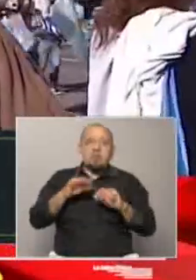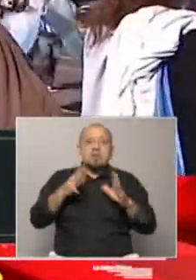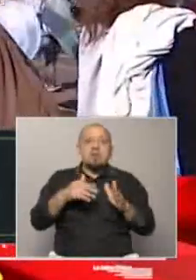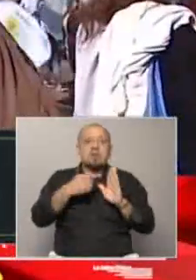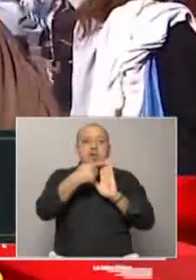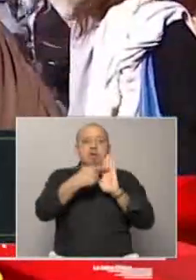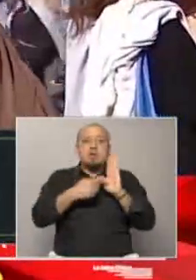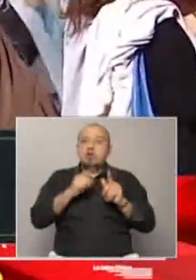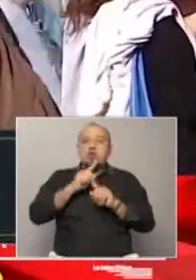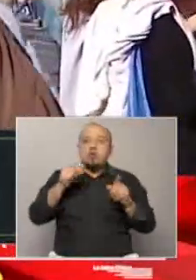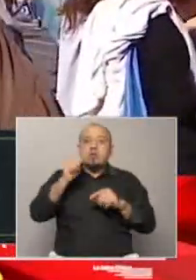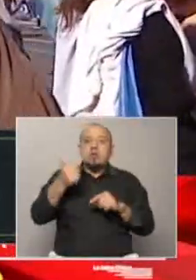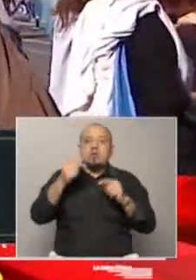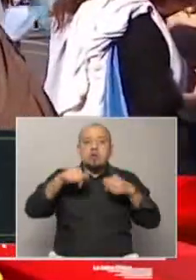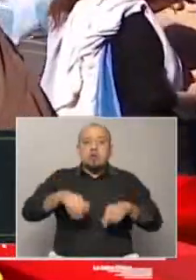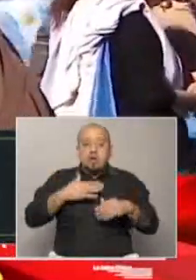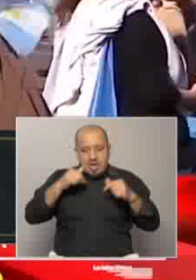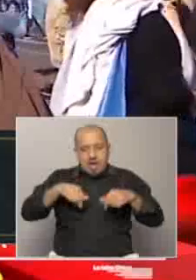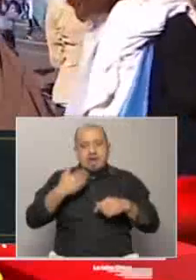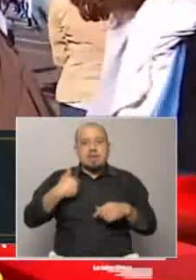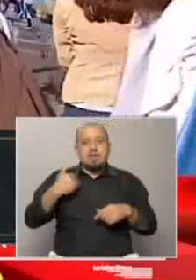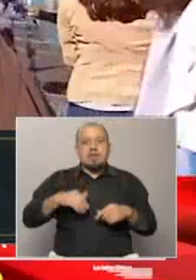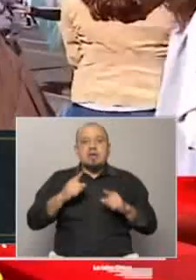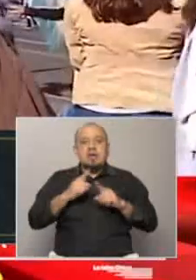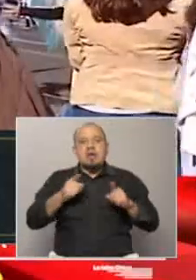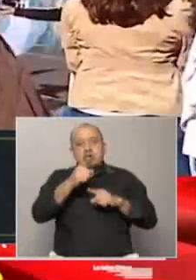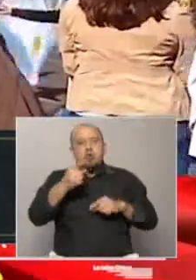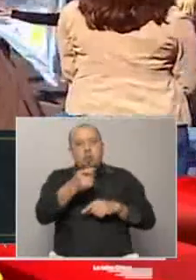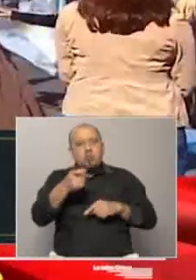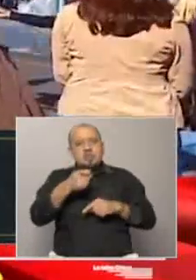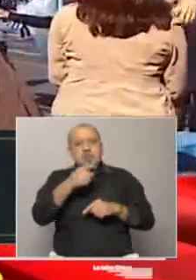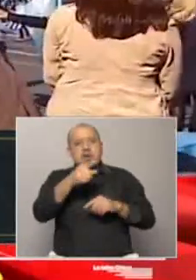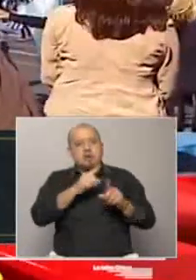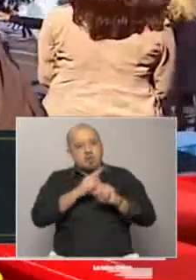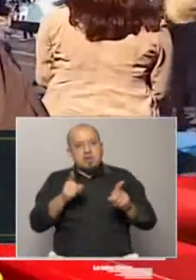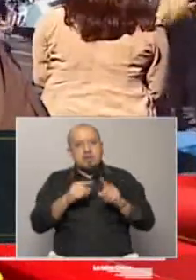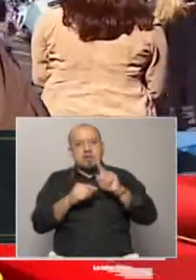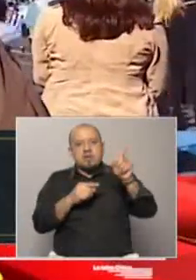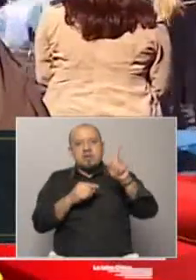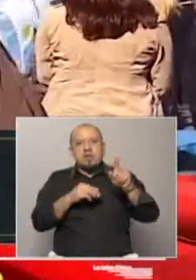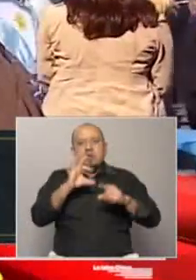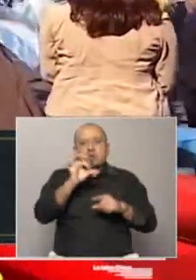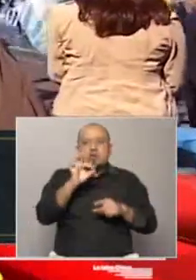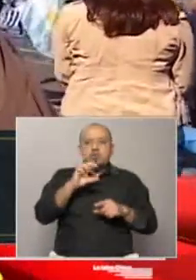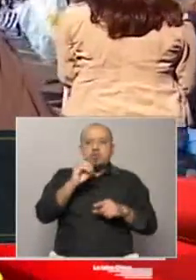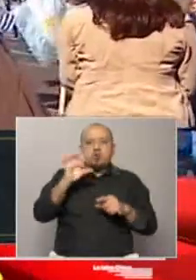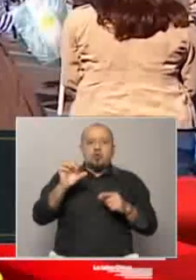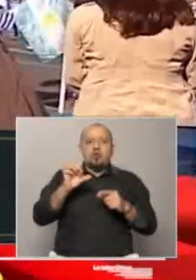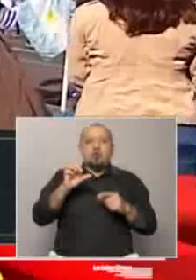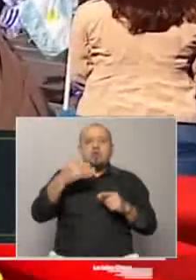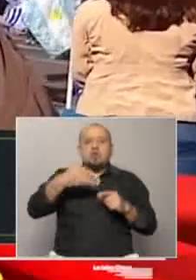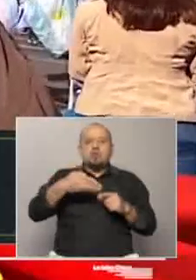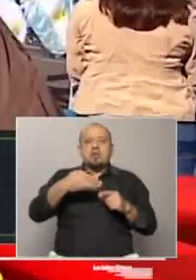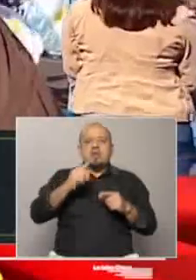no triunfe, que triunfen los patriotas y no el socialismo comunista, bancado por George Soros, Bill Gates, el